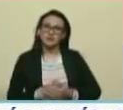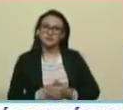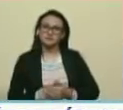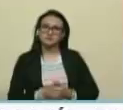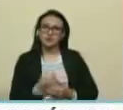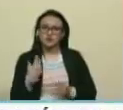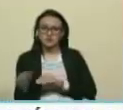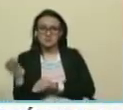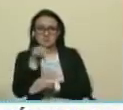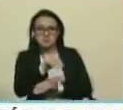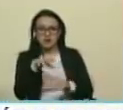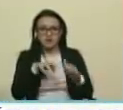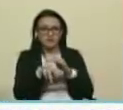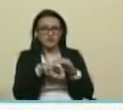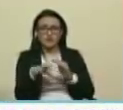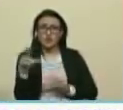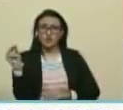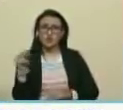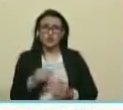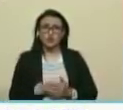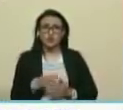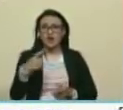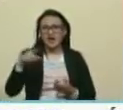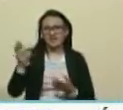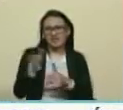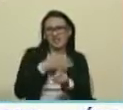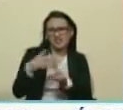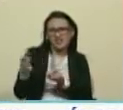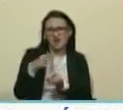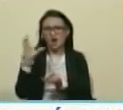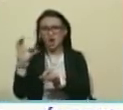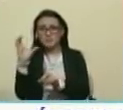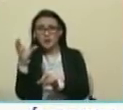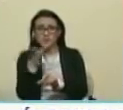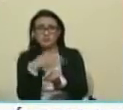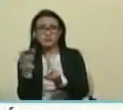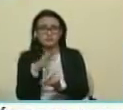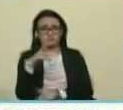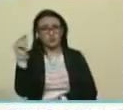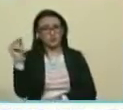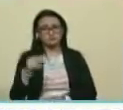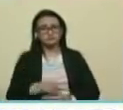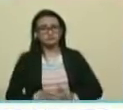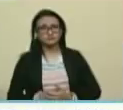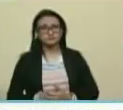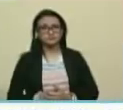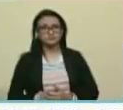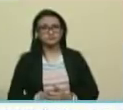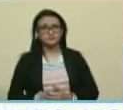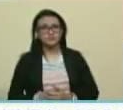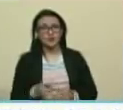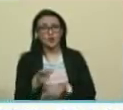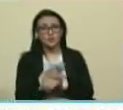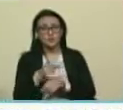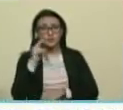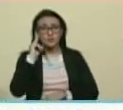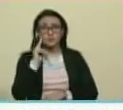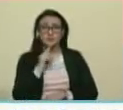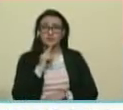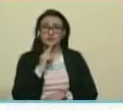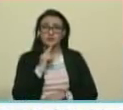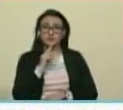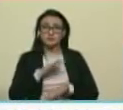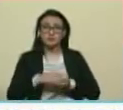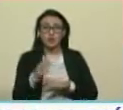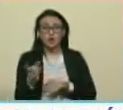refugios, Diana. Ni los tratamos como refugiados, ni los tratamos de manera despectiva. En el gobierno bolivariano, porque los